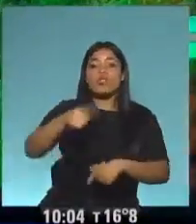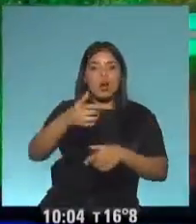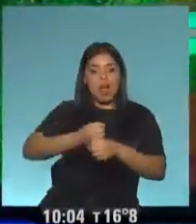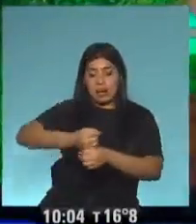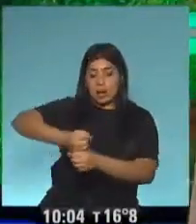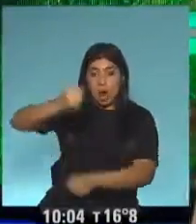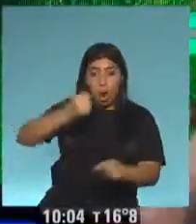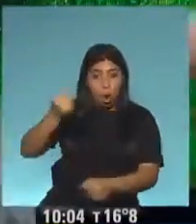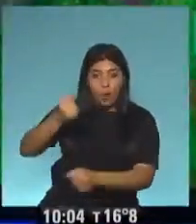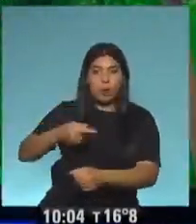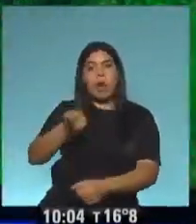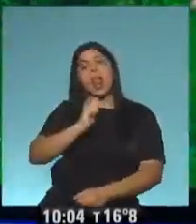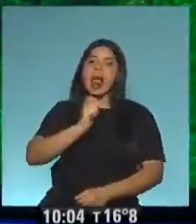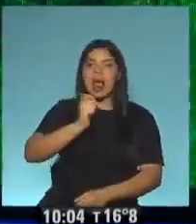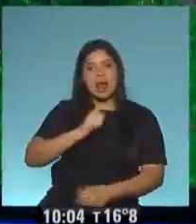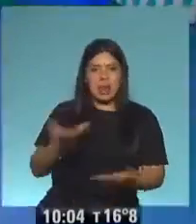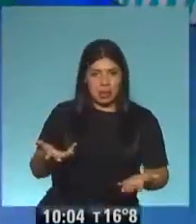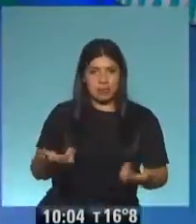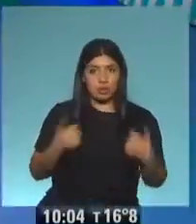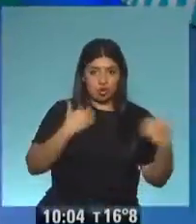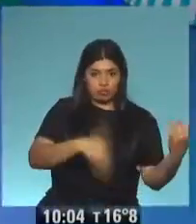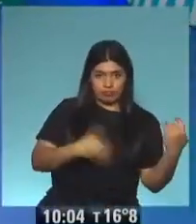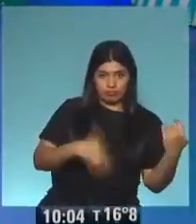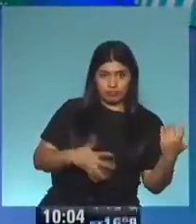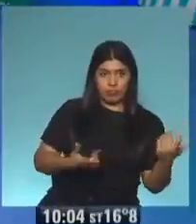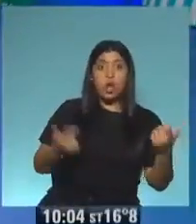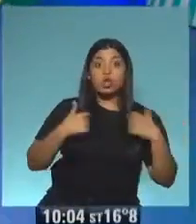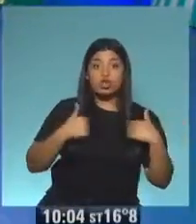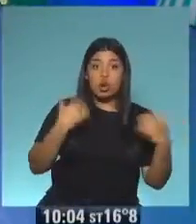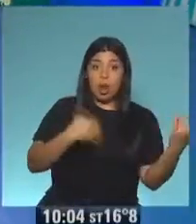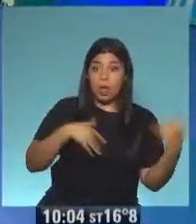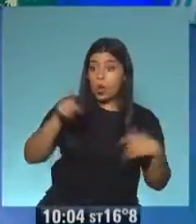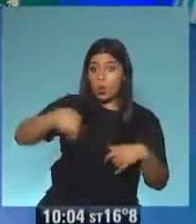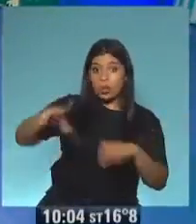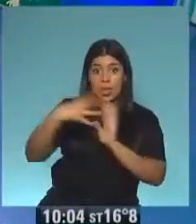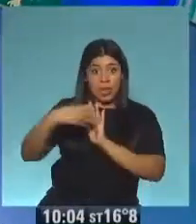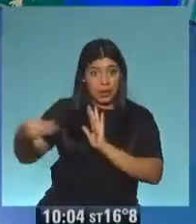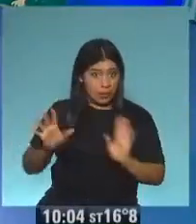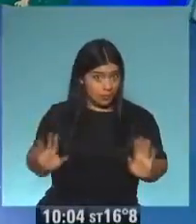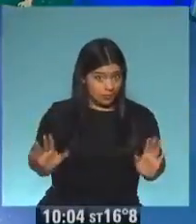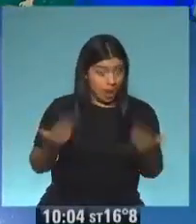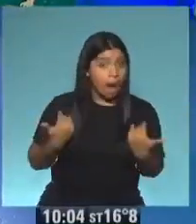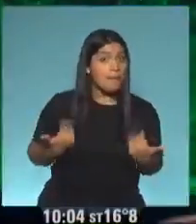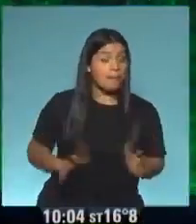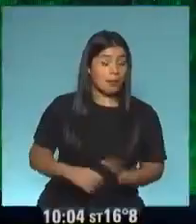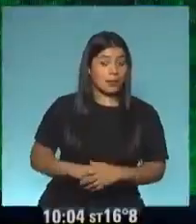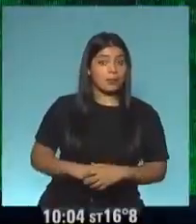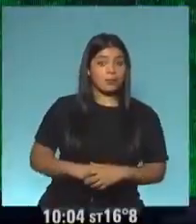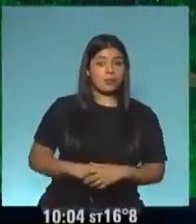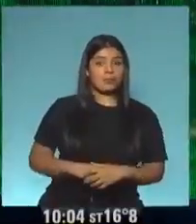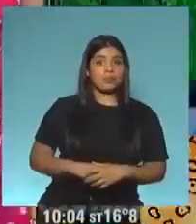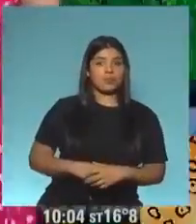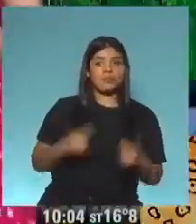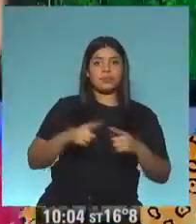Ahí está. Esta parte me encanta. Y entonces vamos a hacer así, agarran los micrófonos y lo que yo canta lo repiten, a ver si les sale ya. ¿Qué